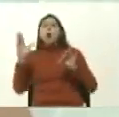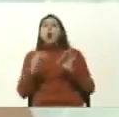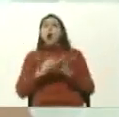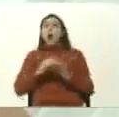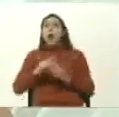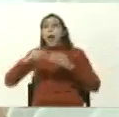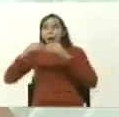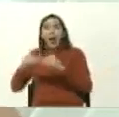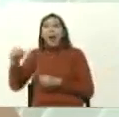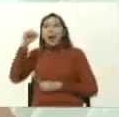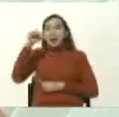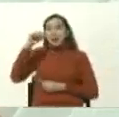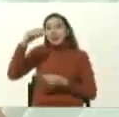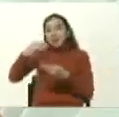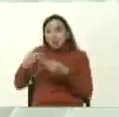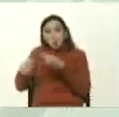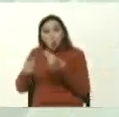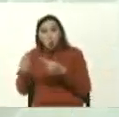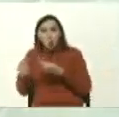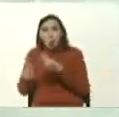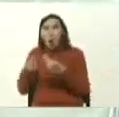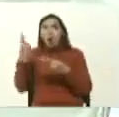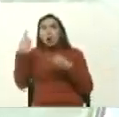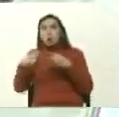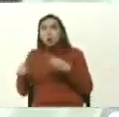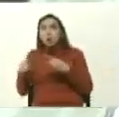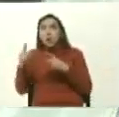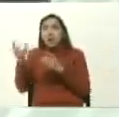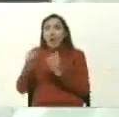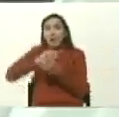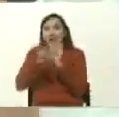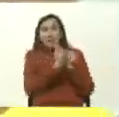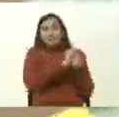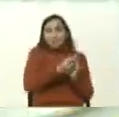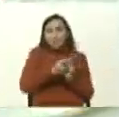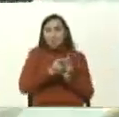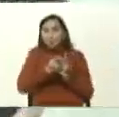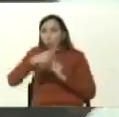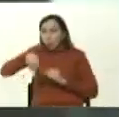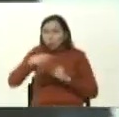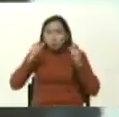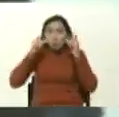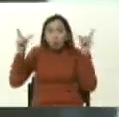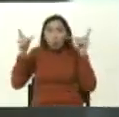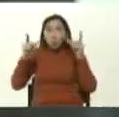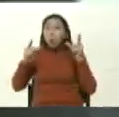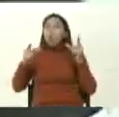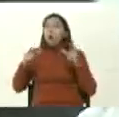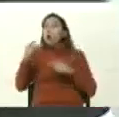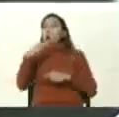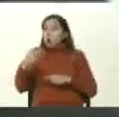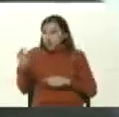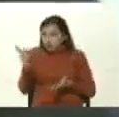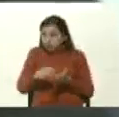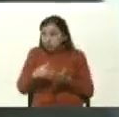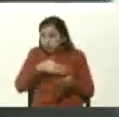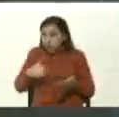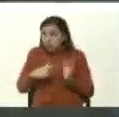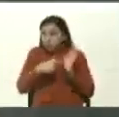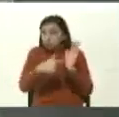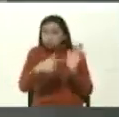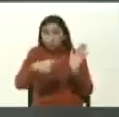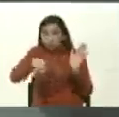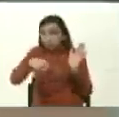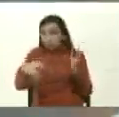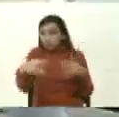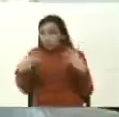líquido y lo podemos observar en el otro extremo. Ellos estaban emocionados con este instrumento. ¿Quién quiere hacer la demostración? ¿Alguno que